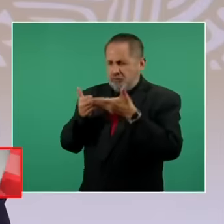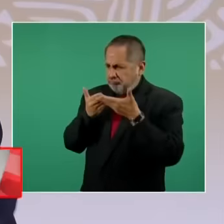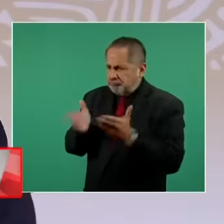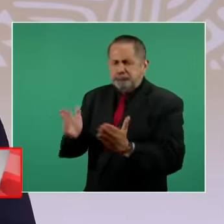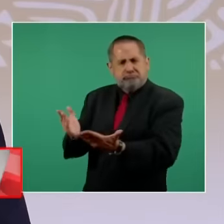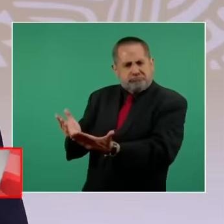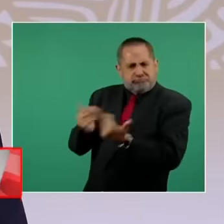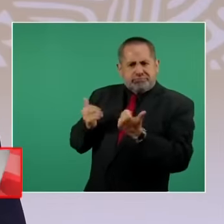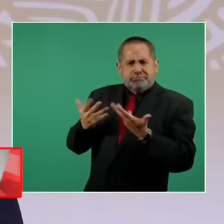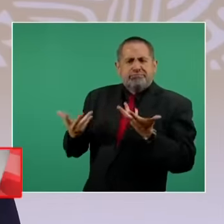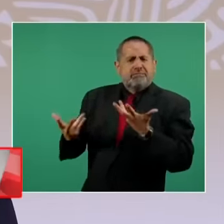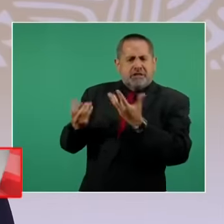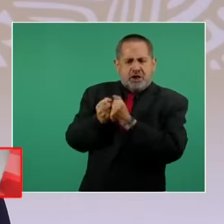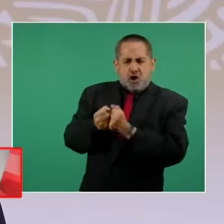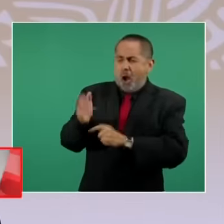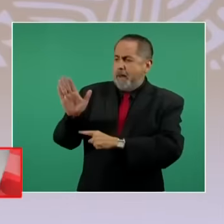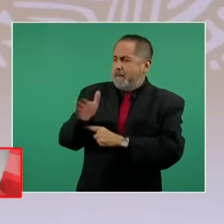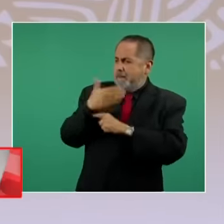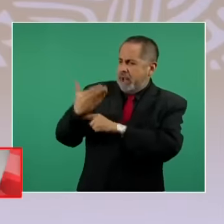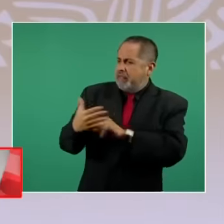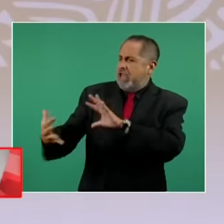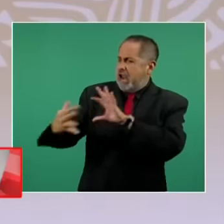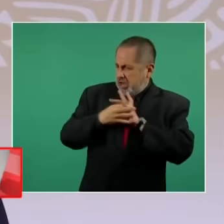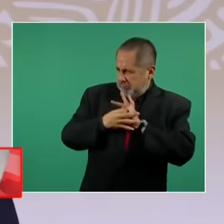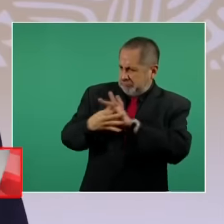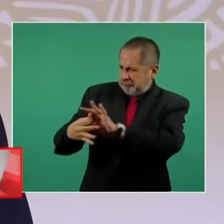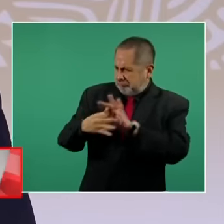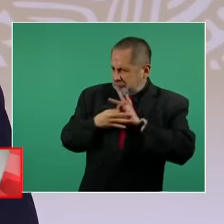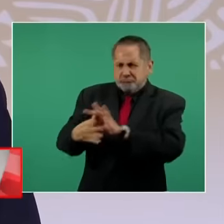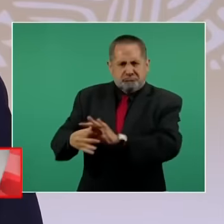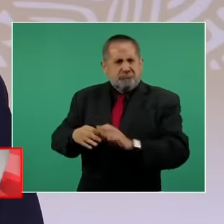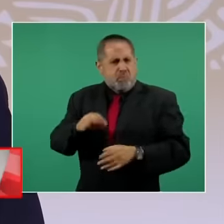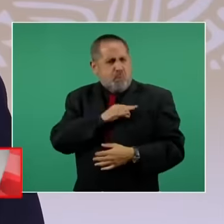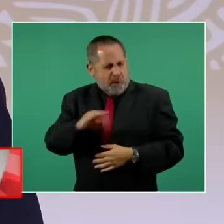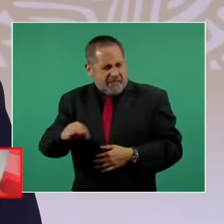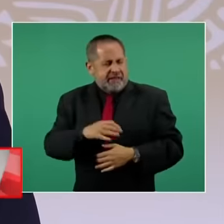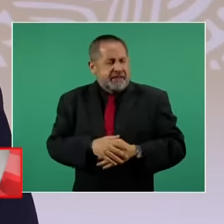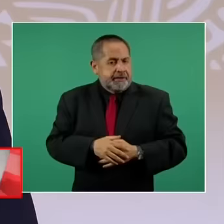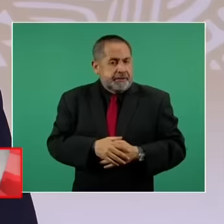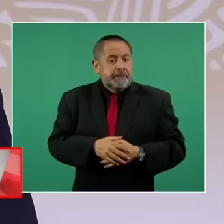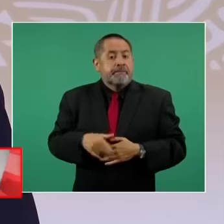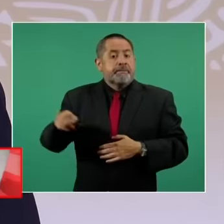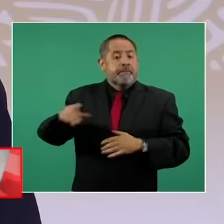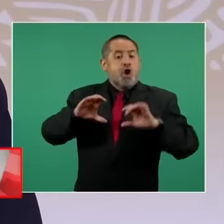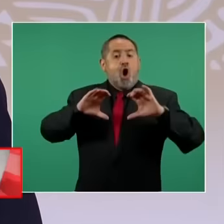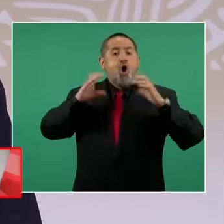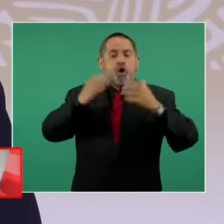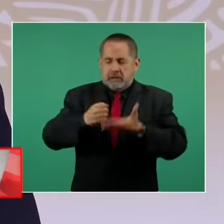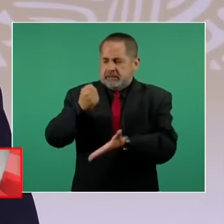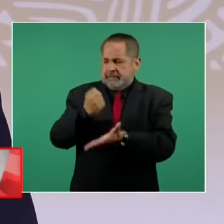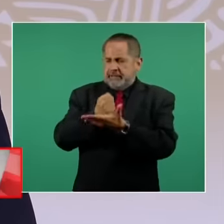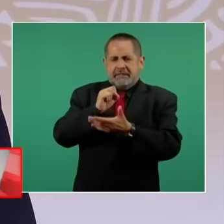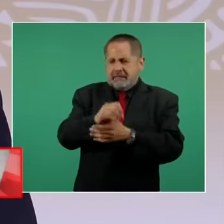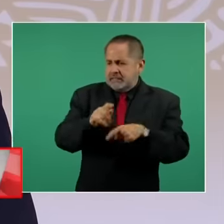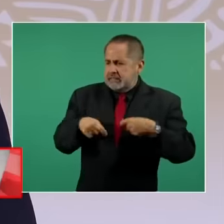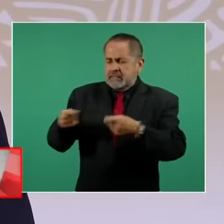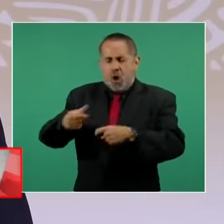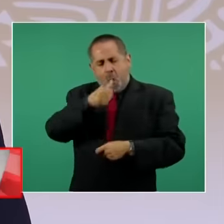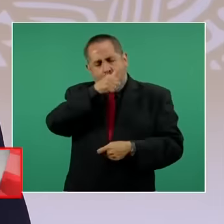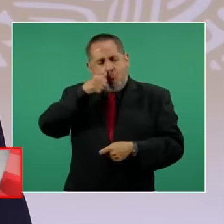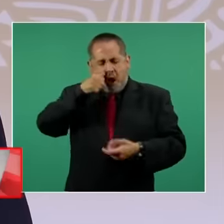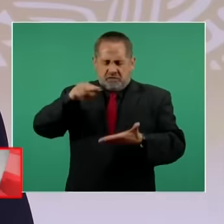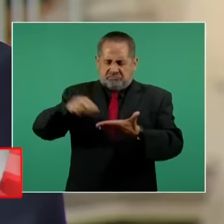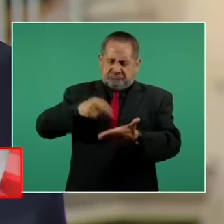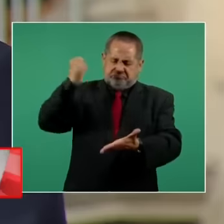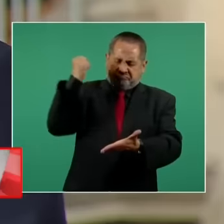los barcos con la bandera de la Estrella Solitaria. Lo aprobó el Congreso, lo sentenció Juárez y lo